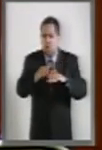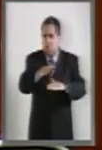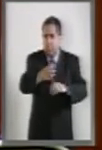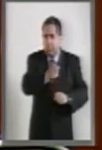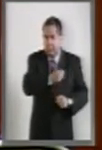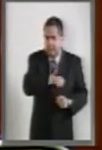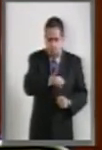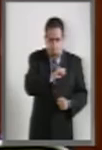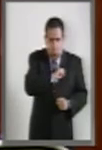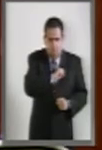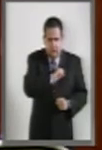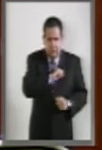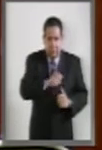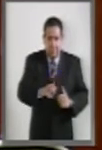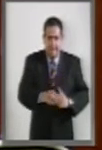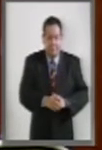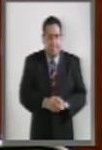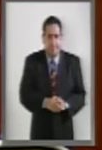salud,